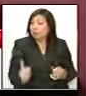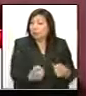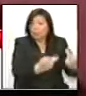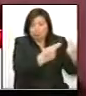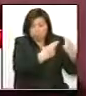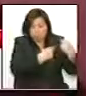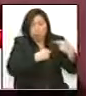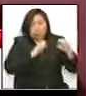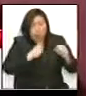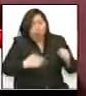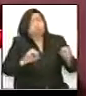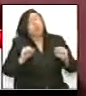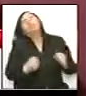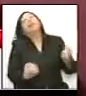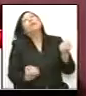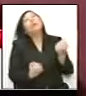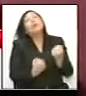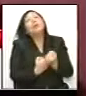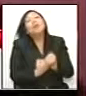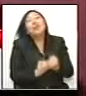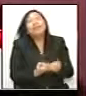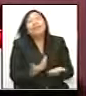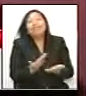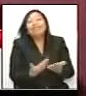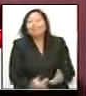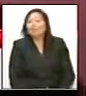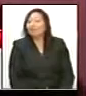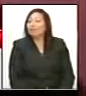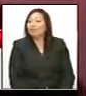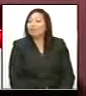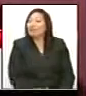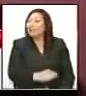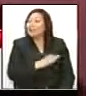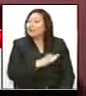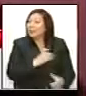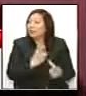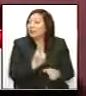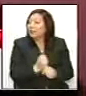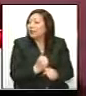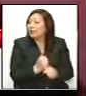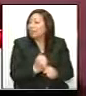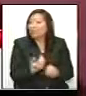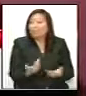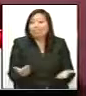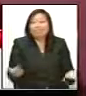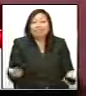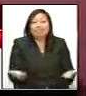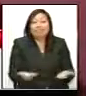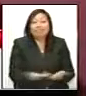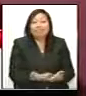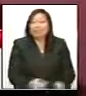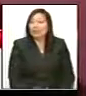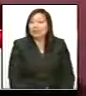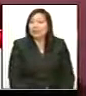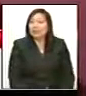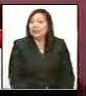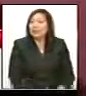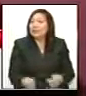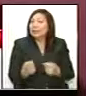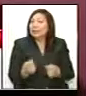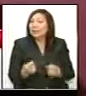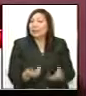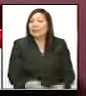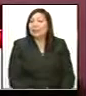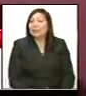comprometidos y hay veces resultamos un poco, al fiscalizar nuestra labor, resultamos siendo un poco exigentes o